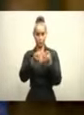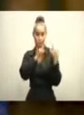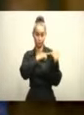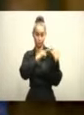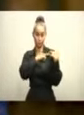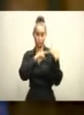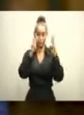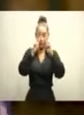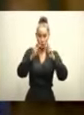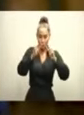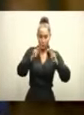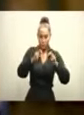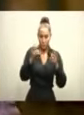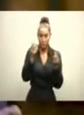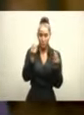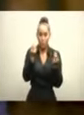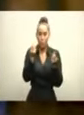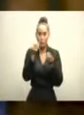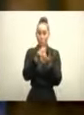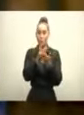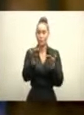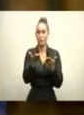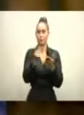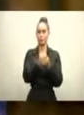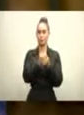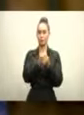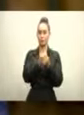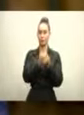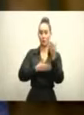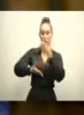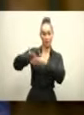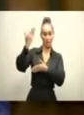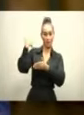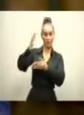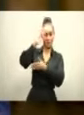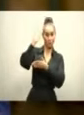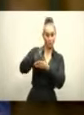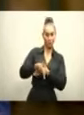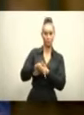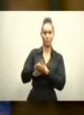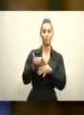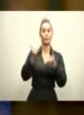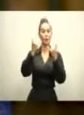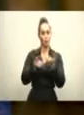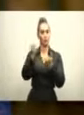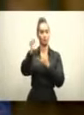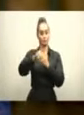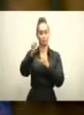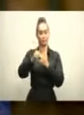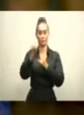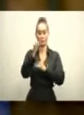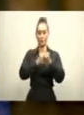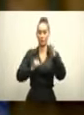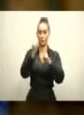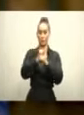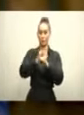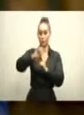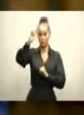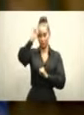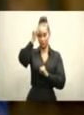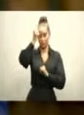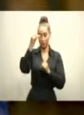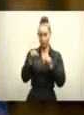Este organismo, que tenía años sin realizar auditorías, ya envió auditores a las principales instituciones del Estado.